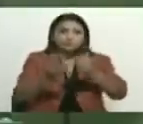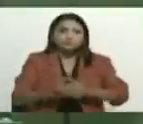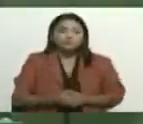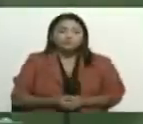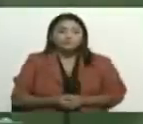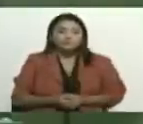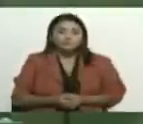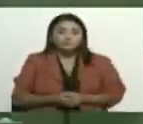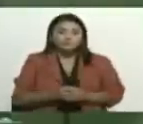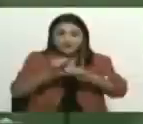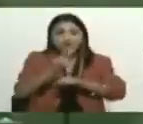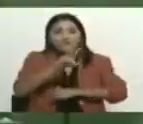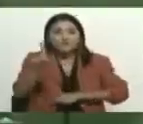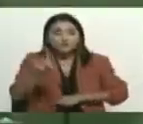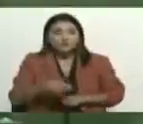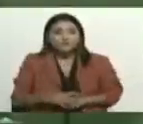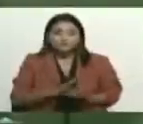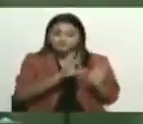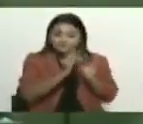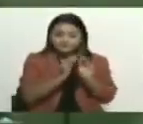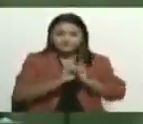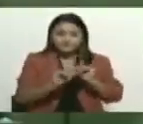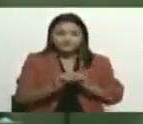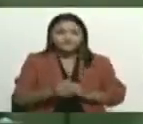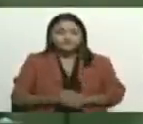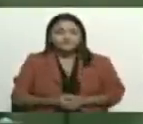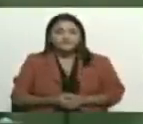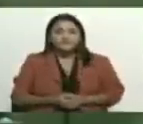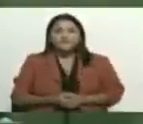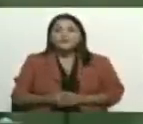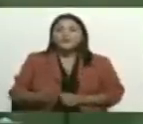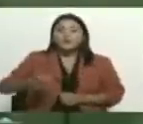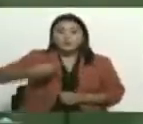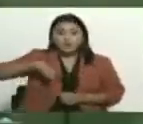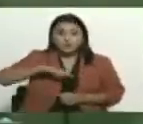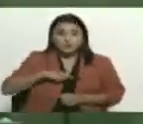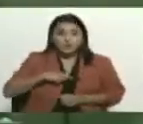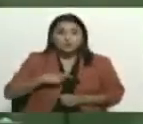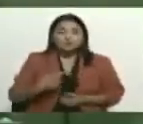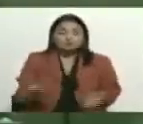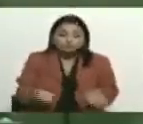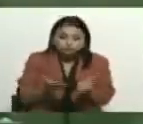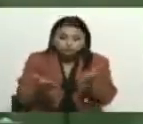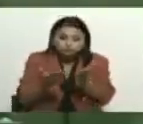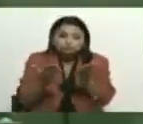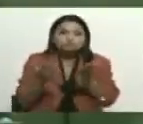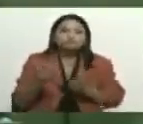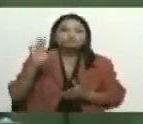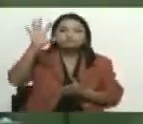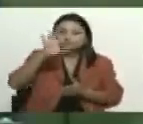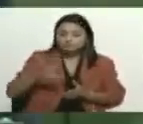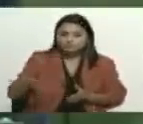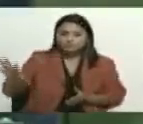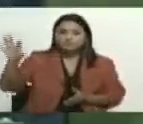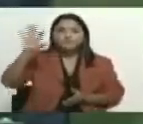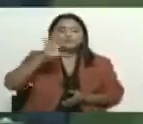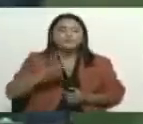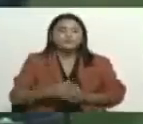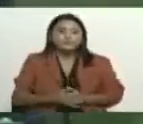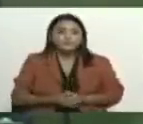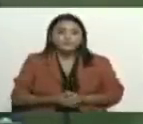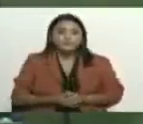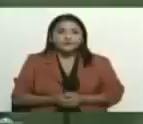del relacionamiento global. Fin de la cita. Obremos juntos para que las Naciones Unidas sean también una organización que responda a